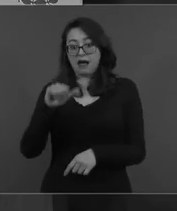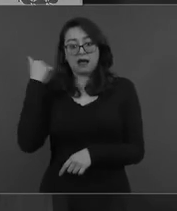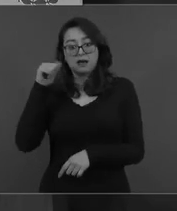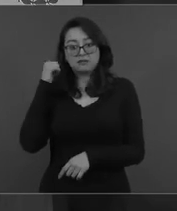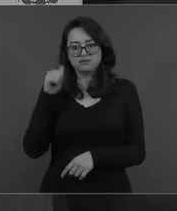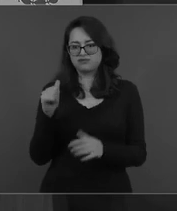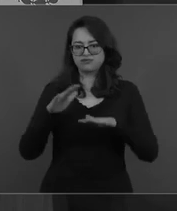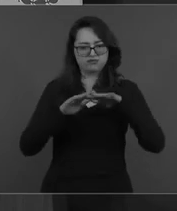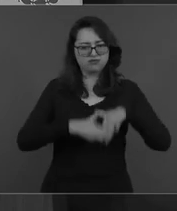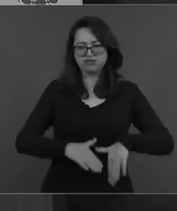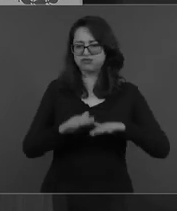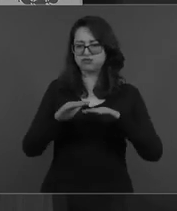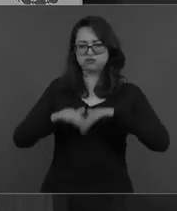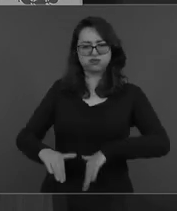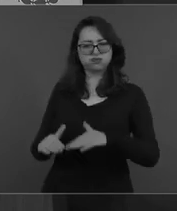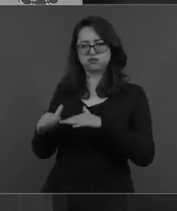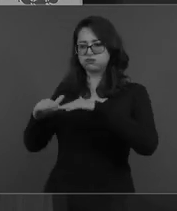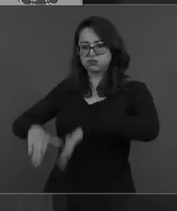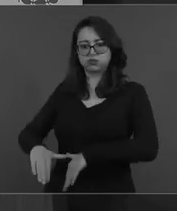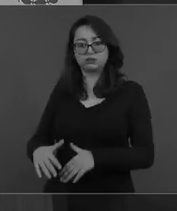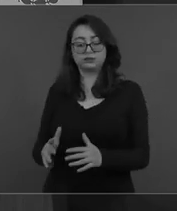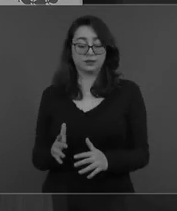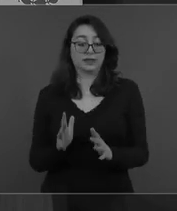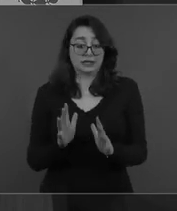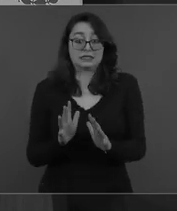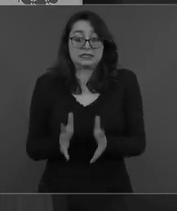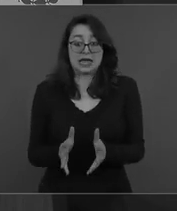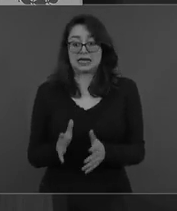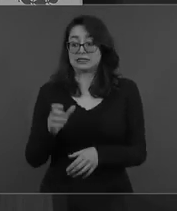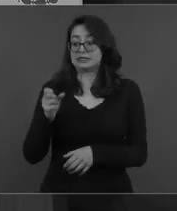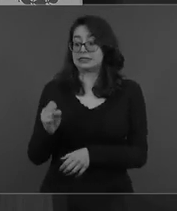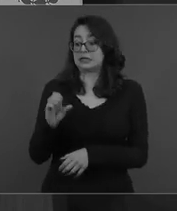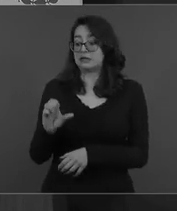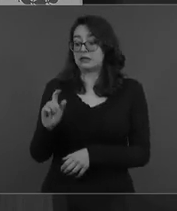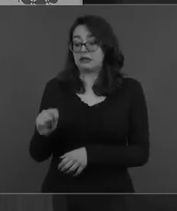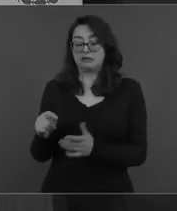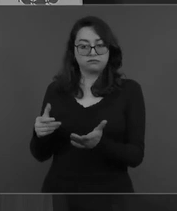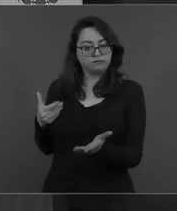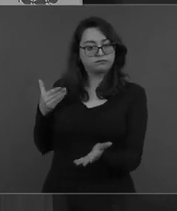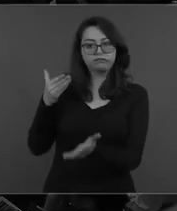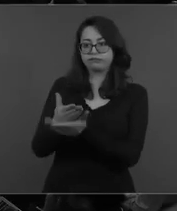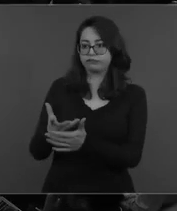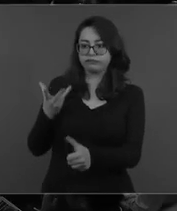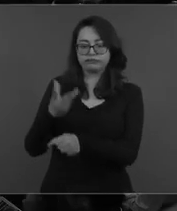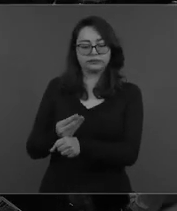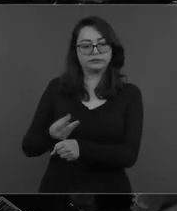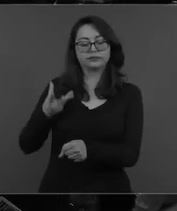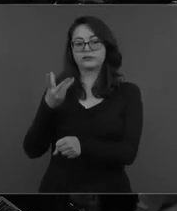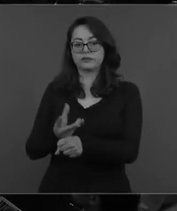tiene derrumbes, ya están los de comunicación trabajando. Nuestra preocupación